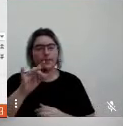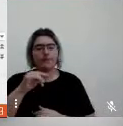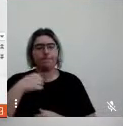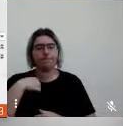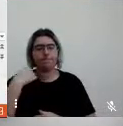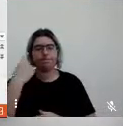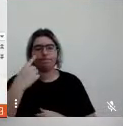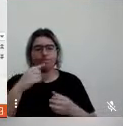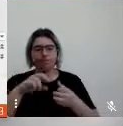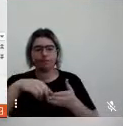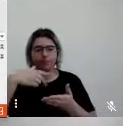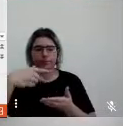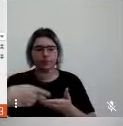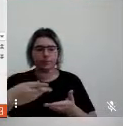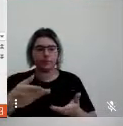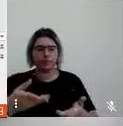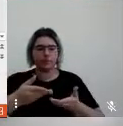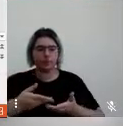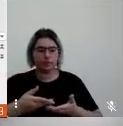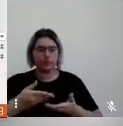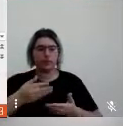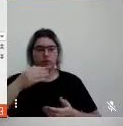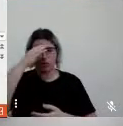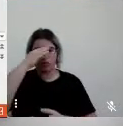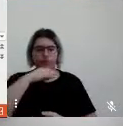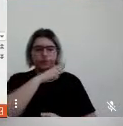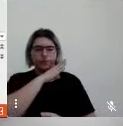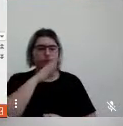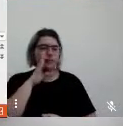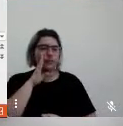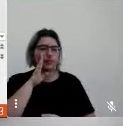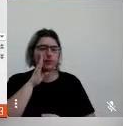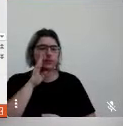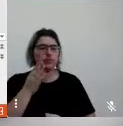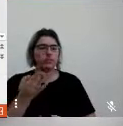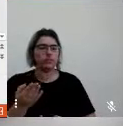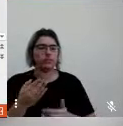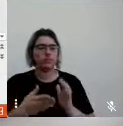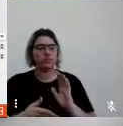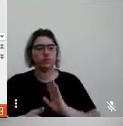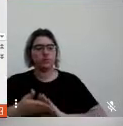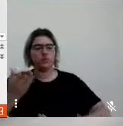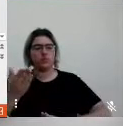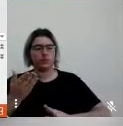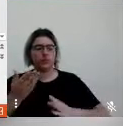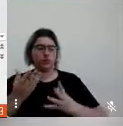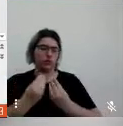te cogió? mi padre y mi madre y mis primos que estaban conmigo.